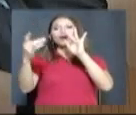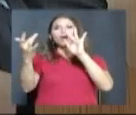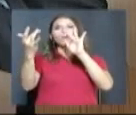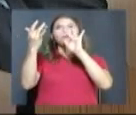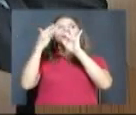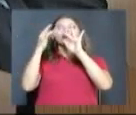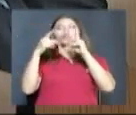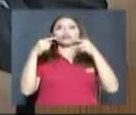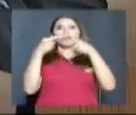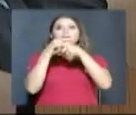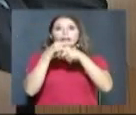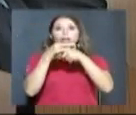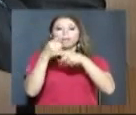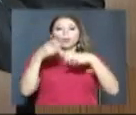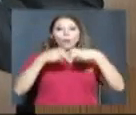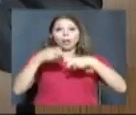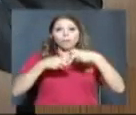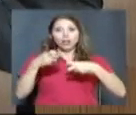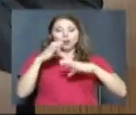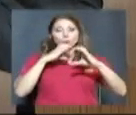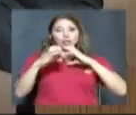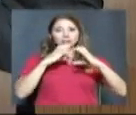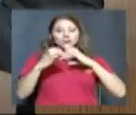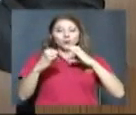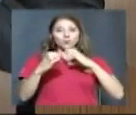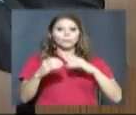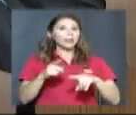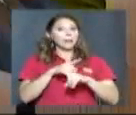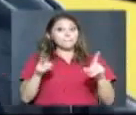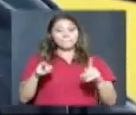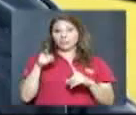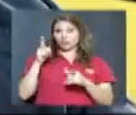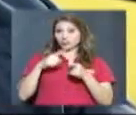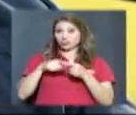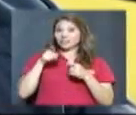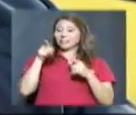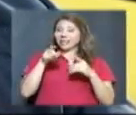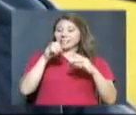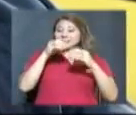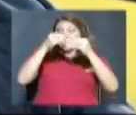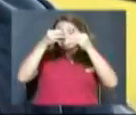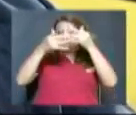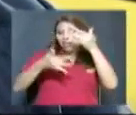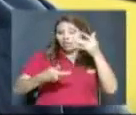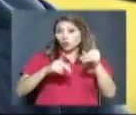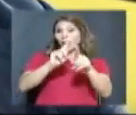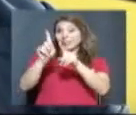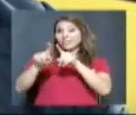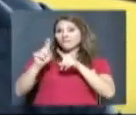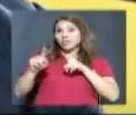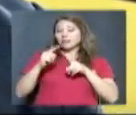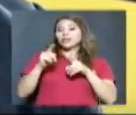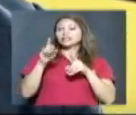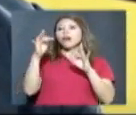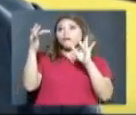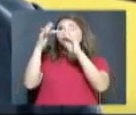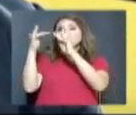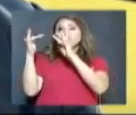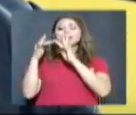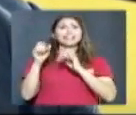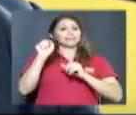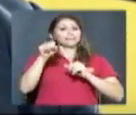la comunicación. Entonces tenemos un mismo espectro, uh-huh. En ese espectro hay diferentes frecuencias. Sí, es un número